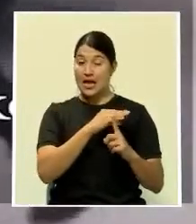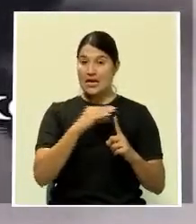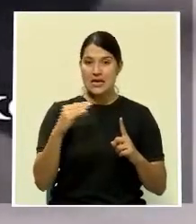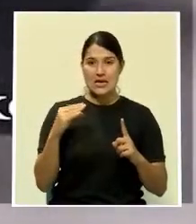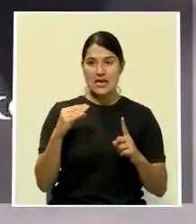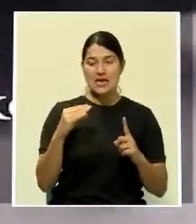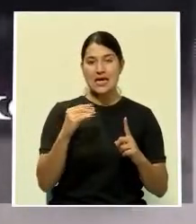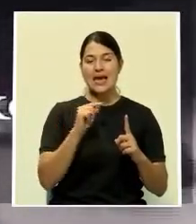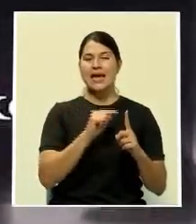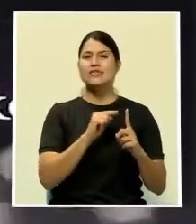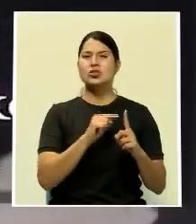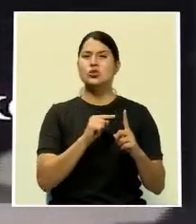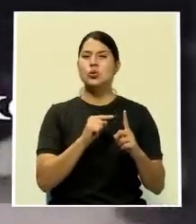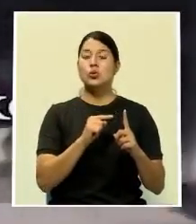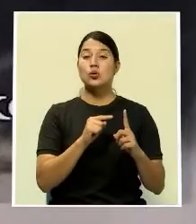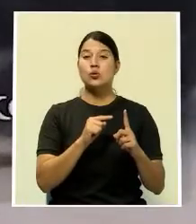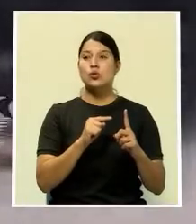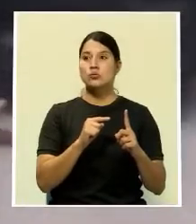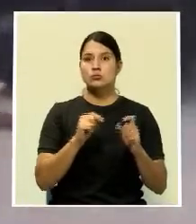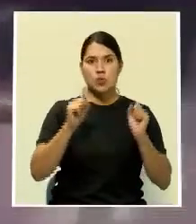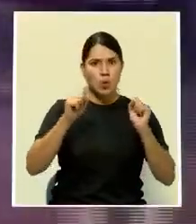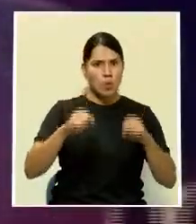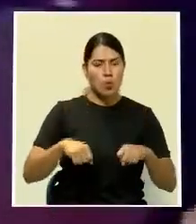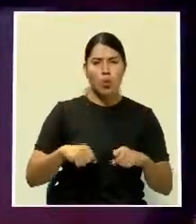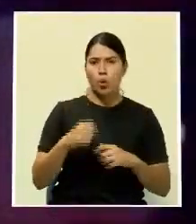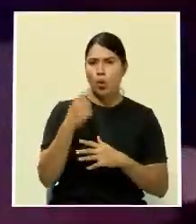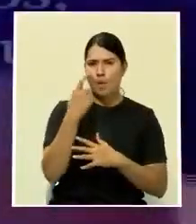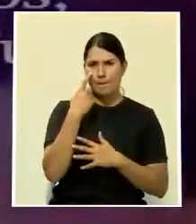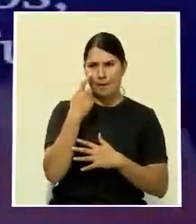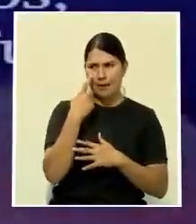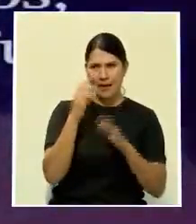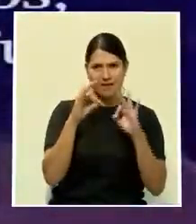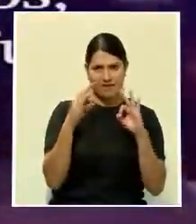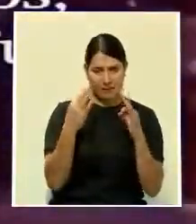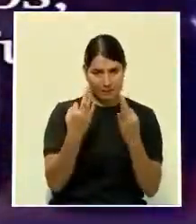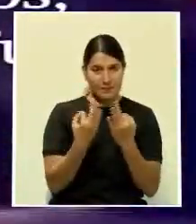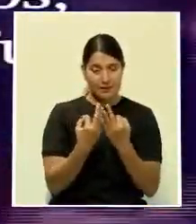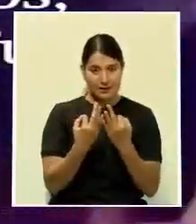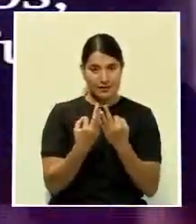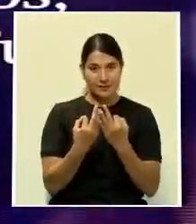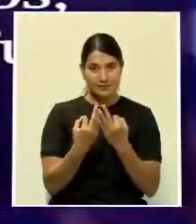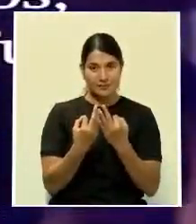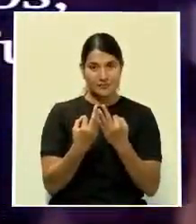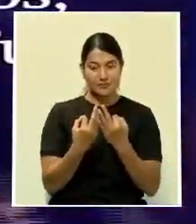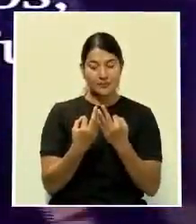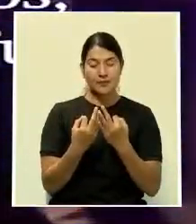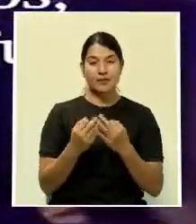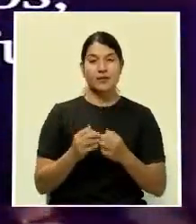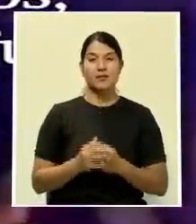el crimen se produjo delante incluso de la familia del señor.